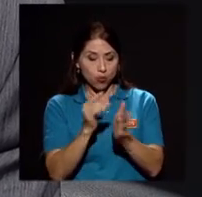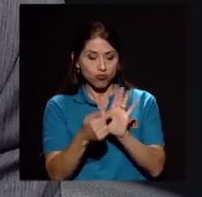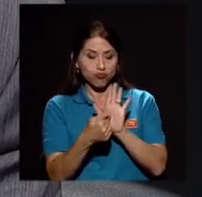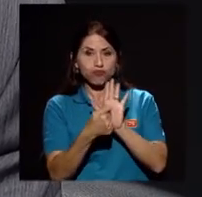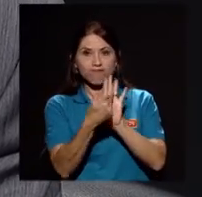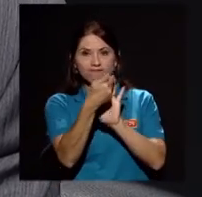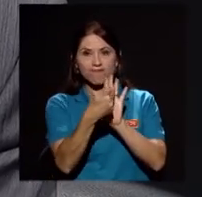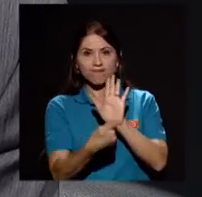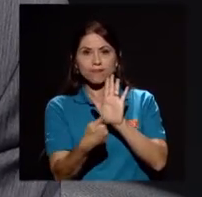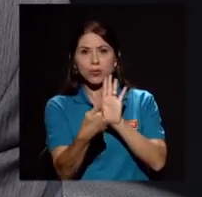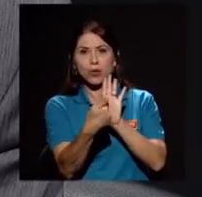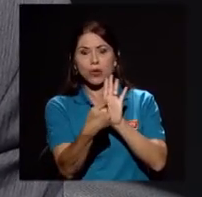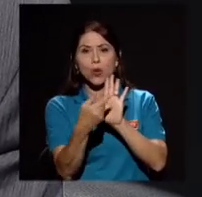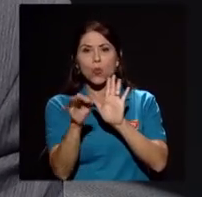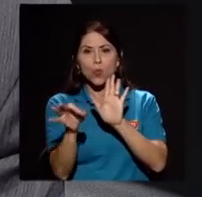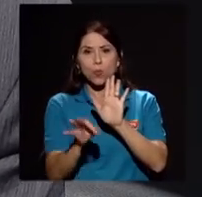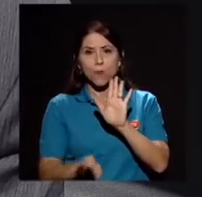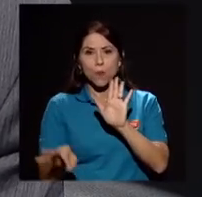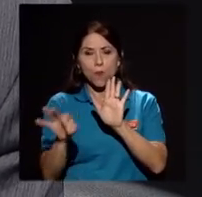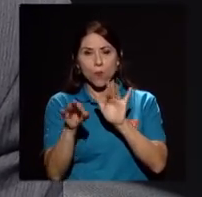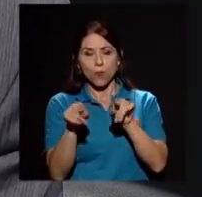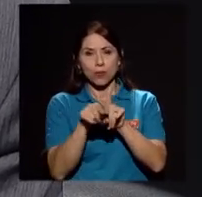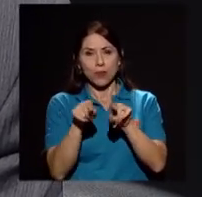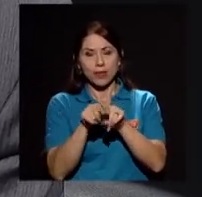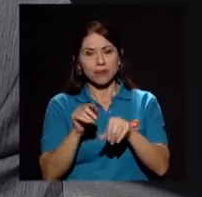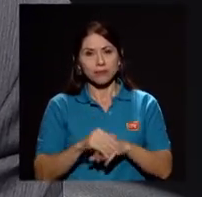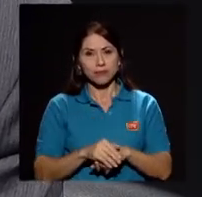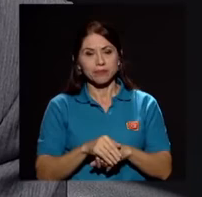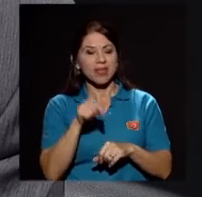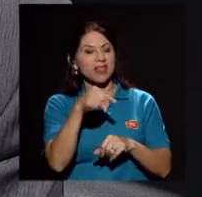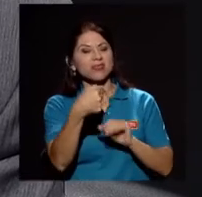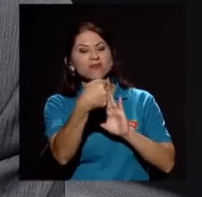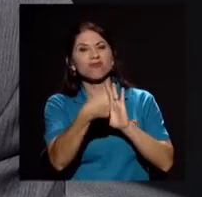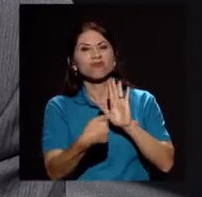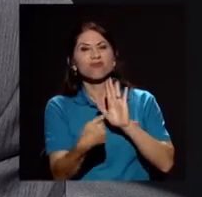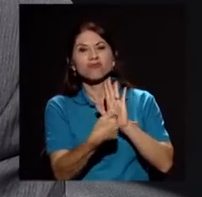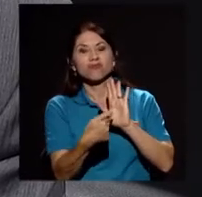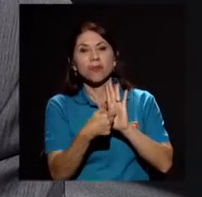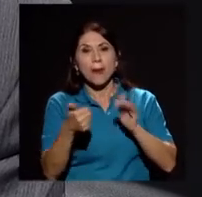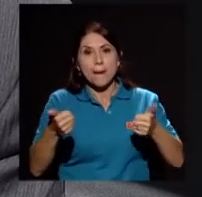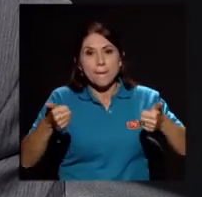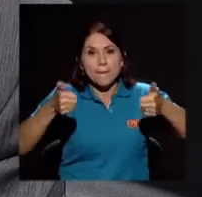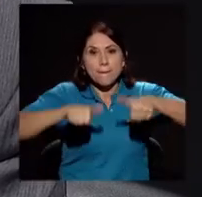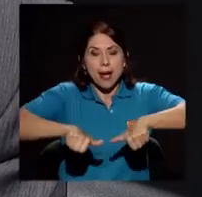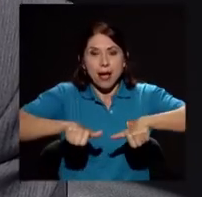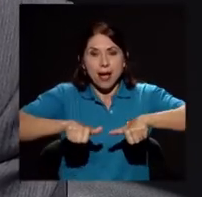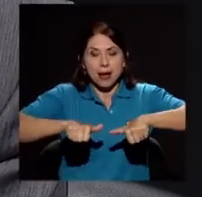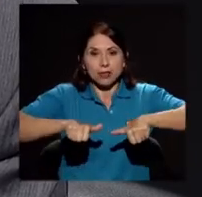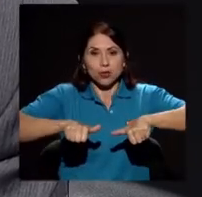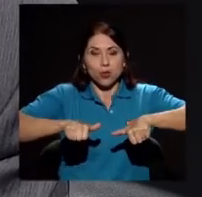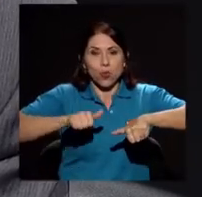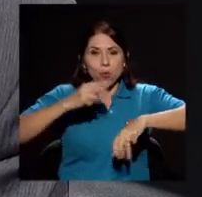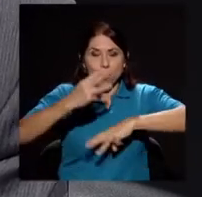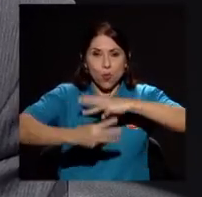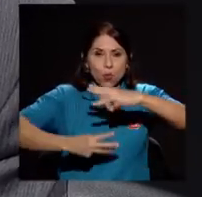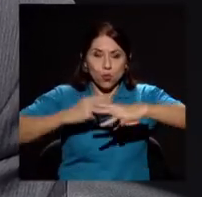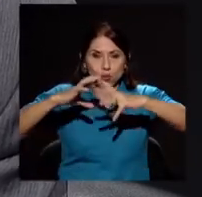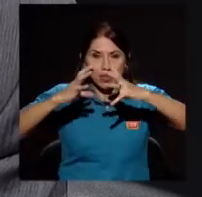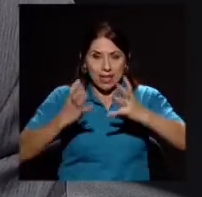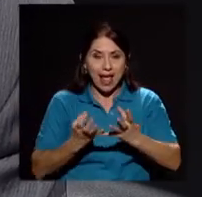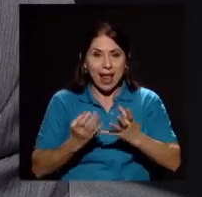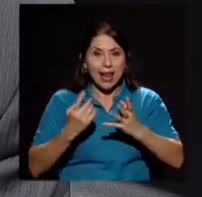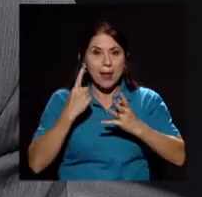es muy importante también que es el pacto mundial para el medio ambiente